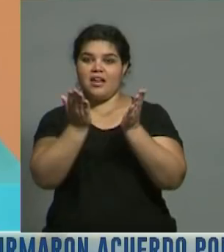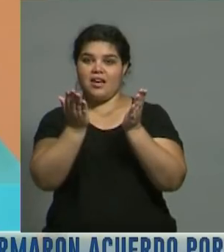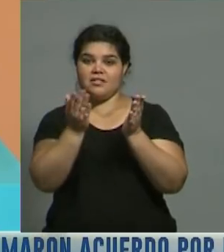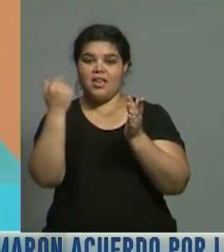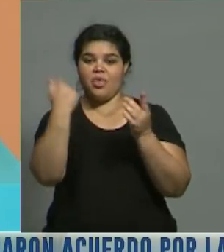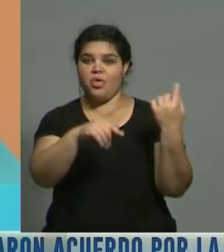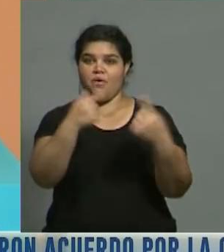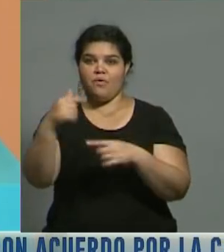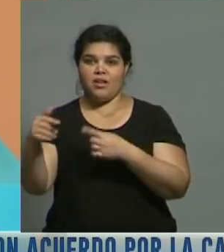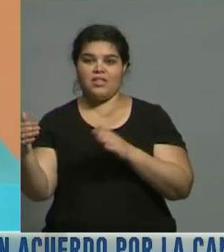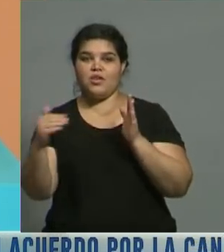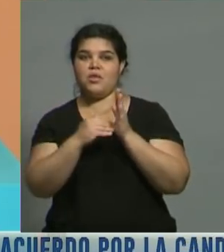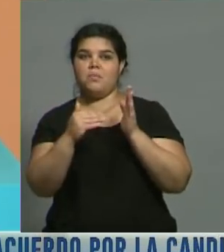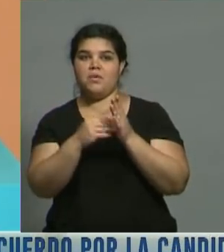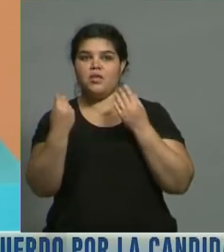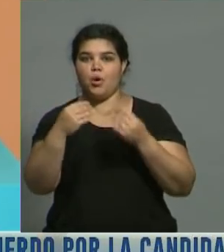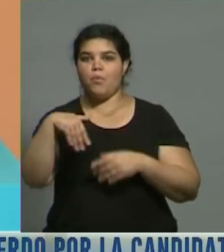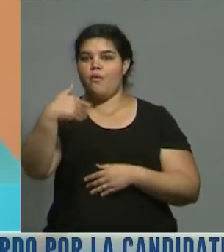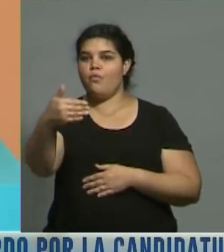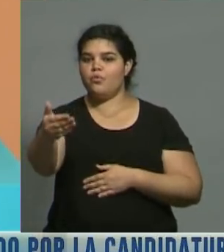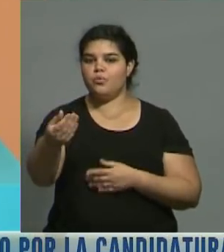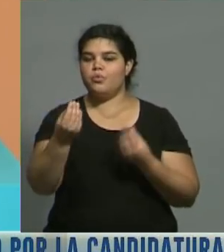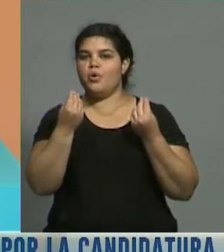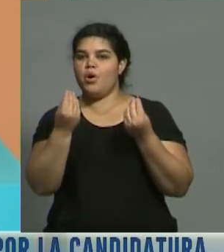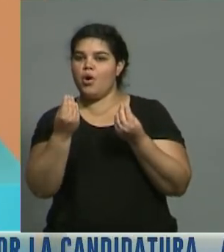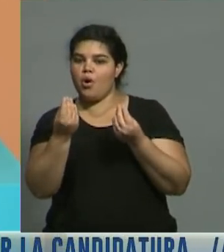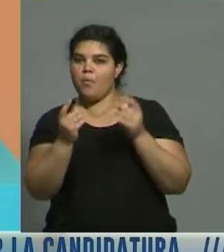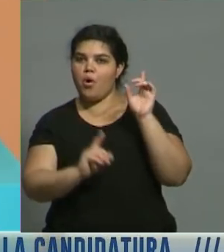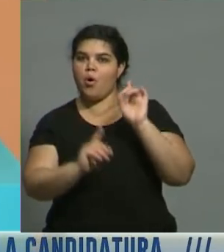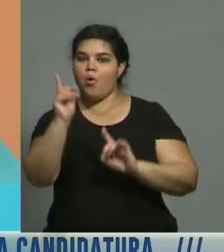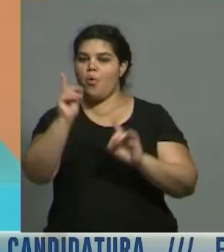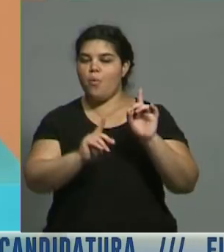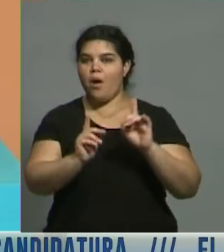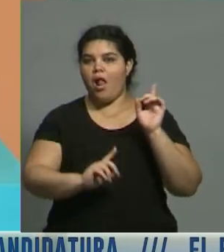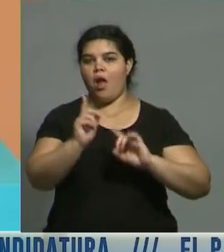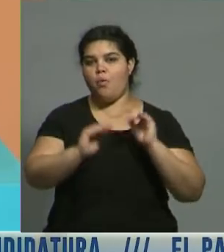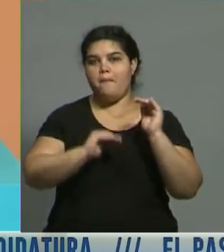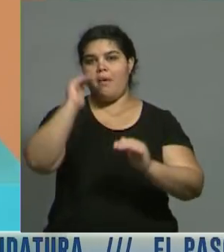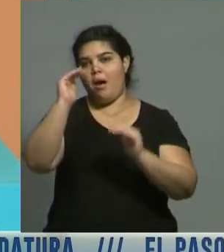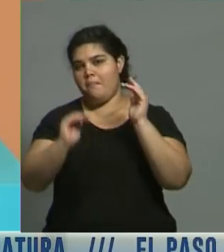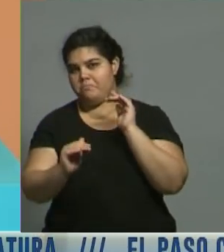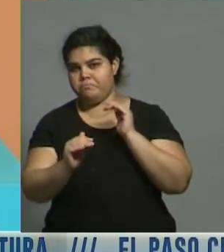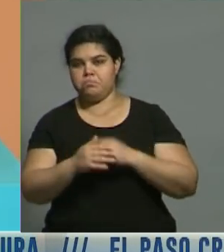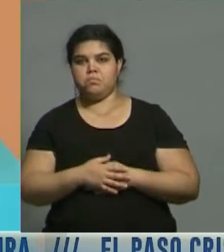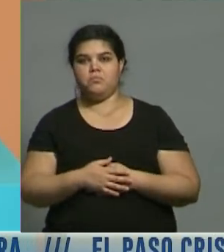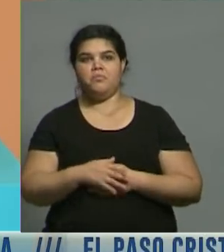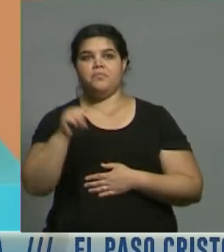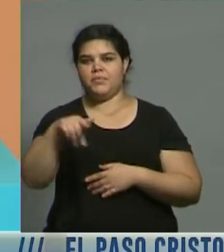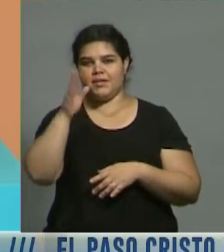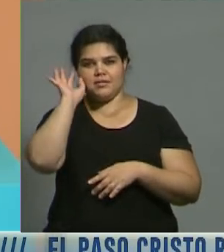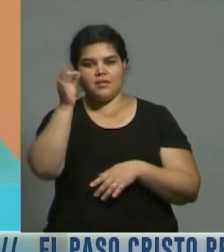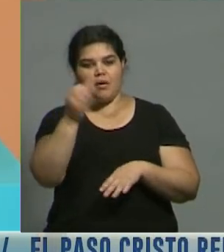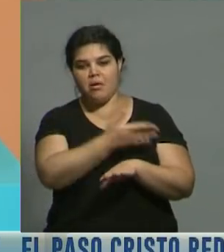base a cuál es la demanda en el futuro, cuál es el potencial que tienen las carreras universitarias. Sabemos que a medida que pasa el